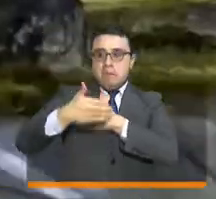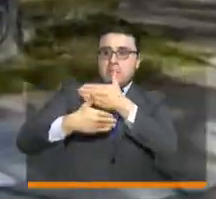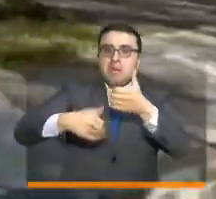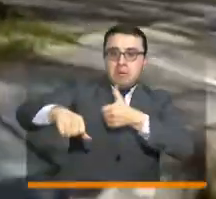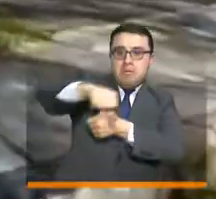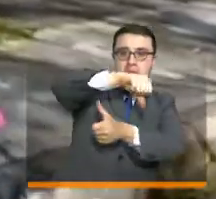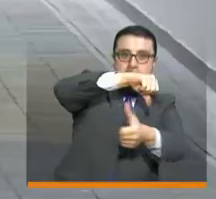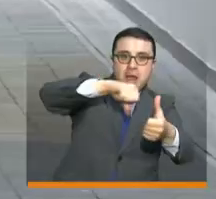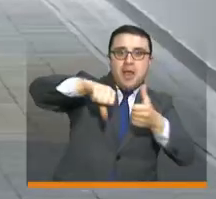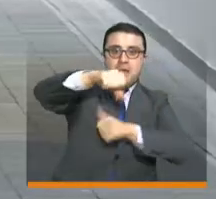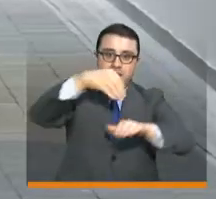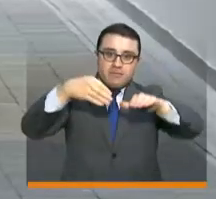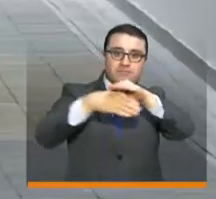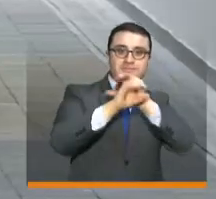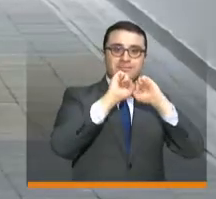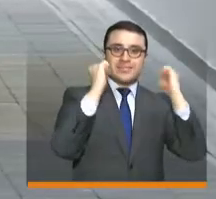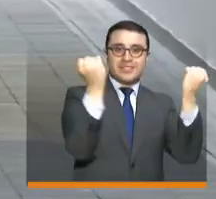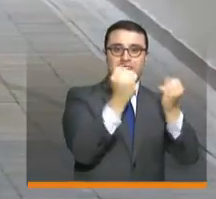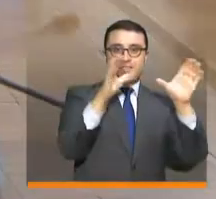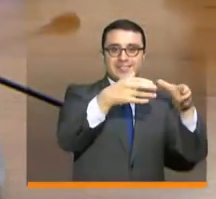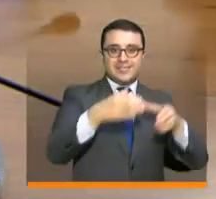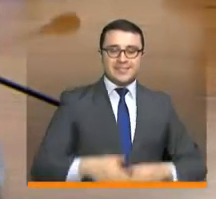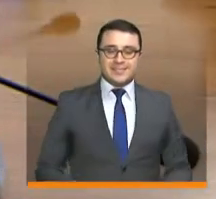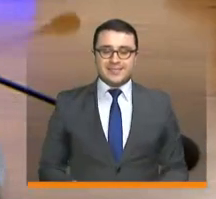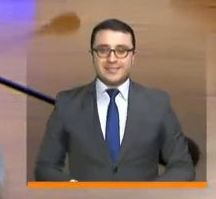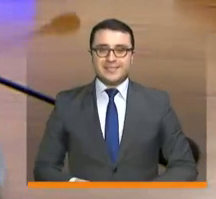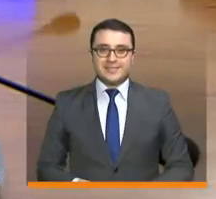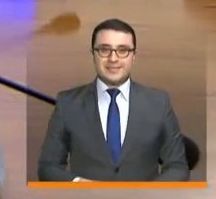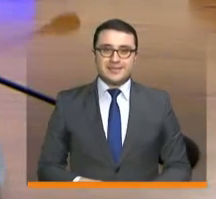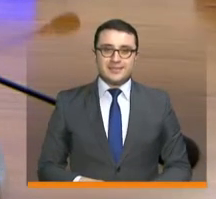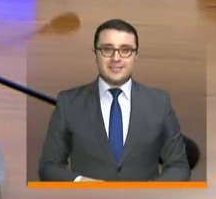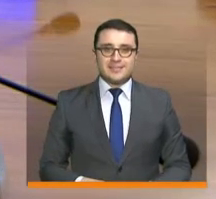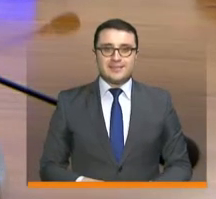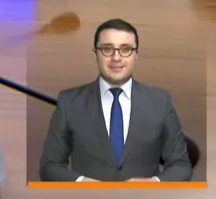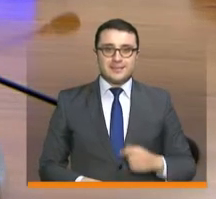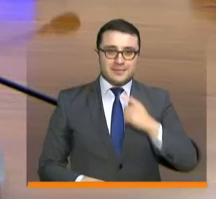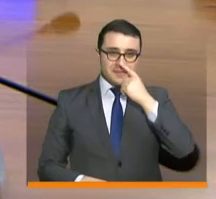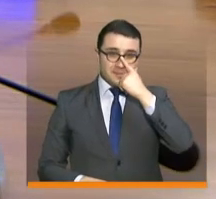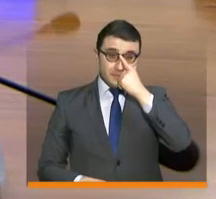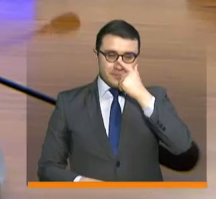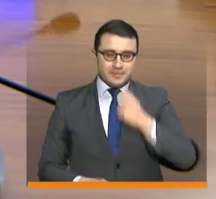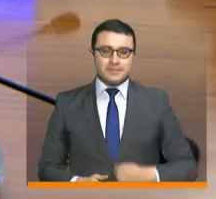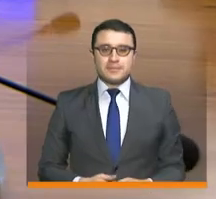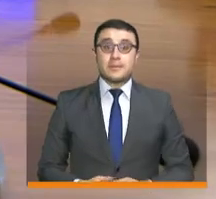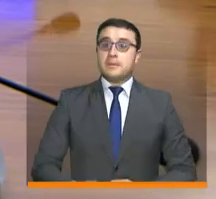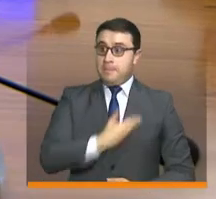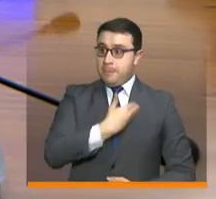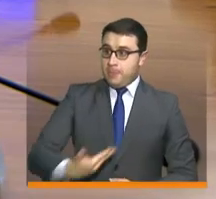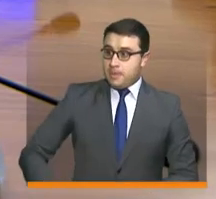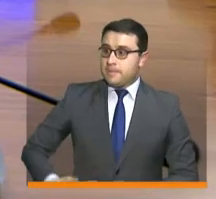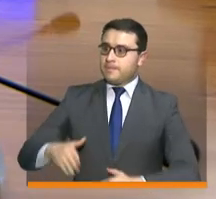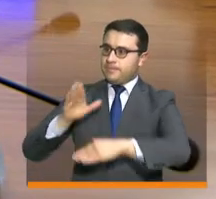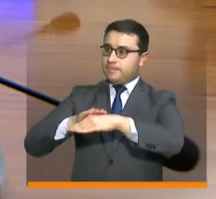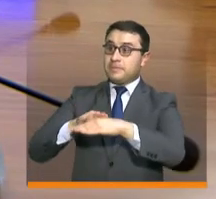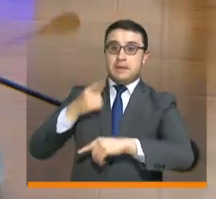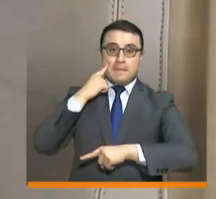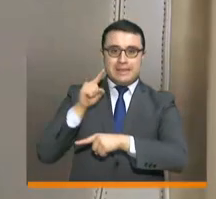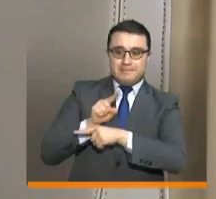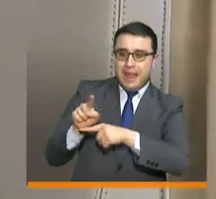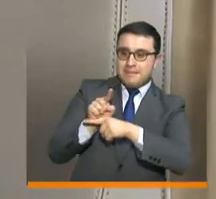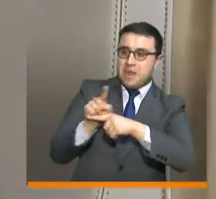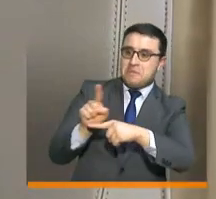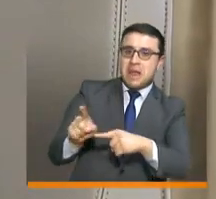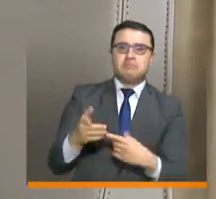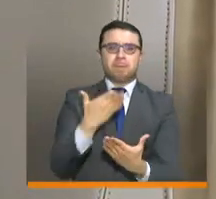seguro a las aulas. Bueno, presidente, nuevamente, como cada semana, agradecemos